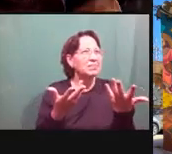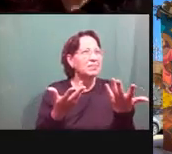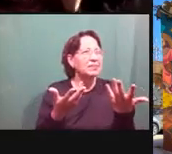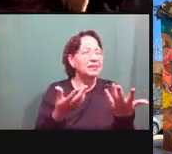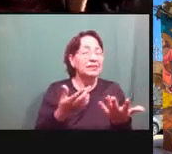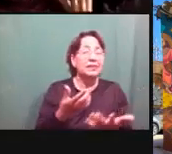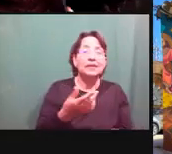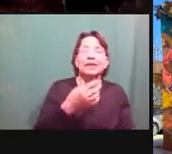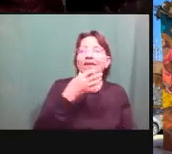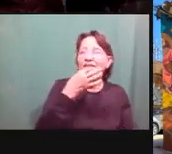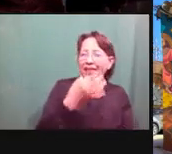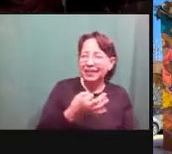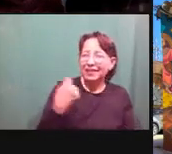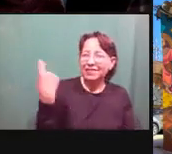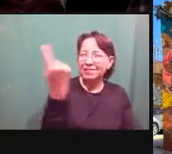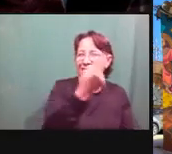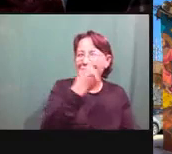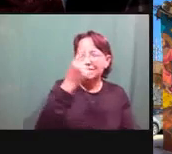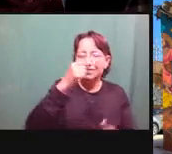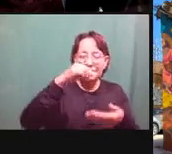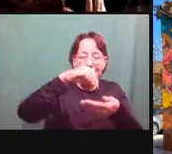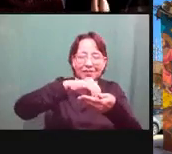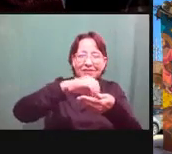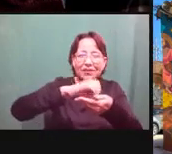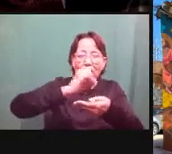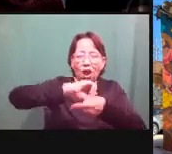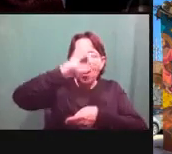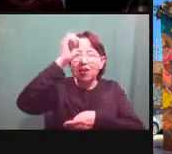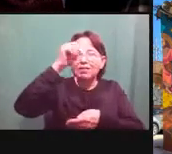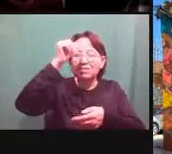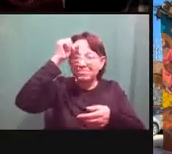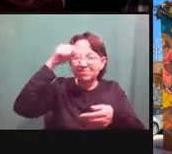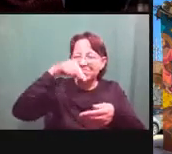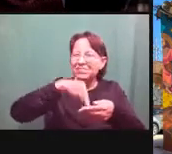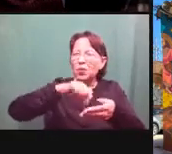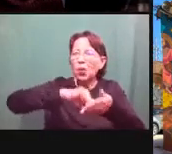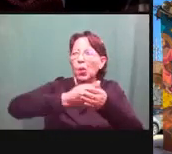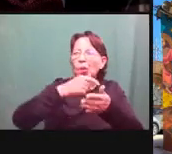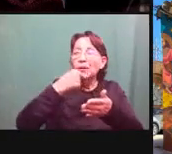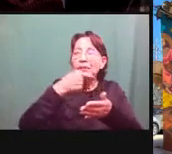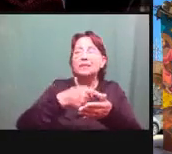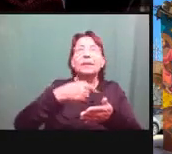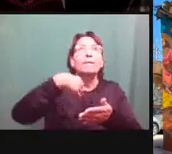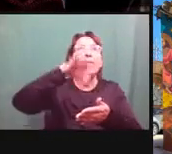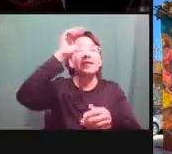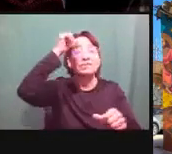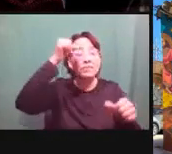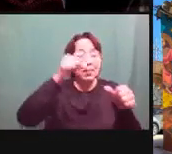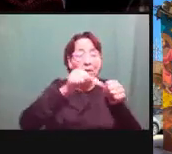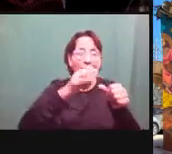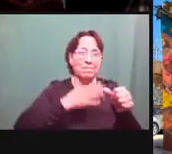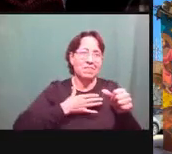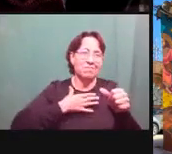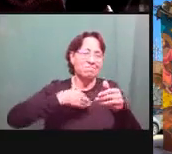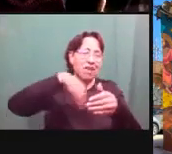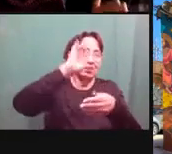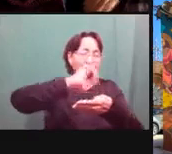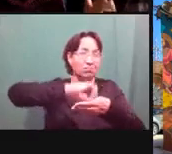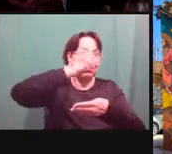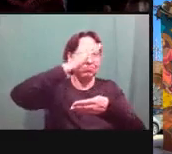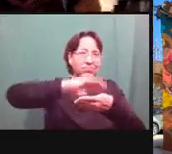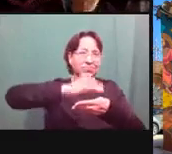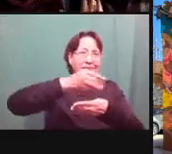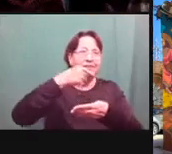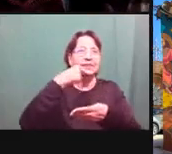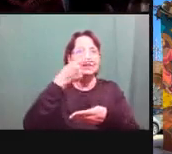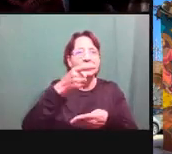lo que conserva los tesoros? Y decimos que nuestra memoria es nuestro mayor tesoro, ¿no? Donde, pues, entre